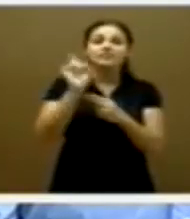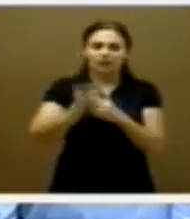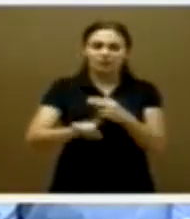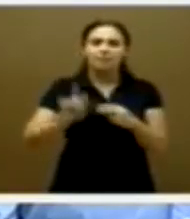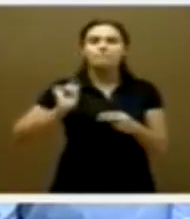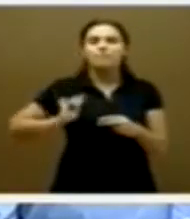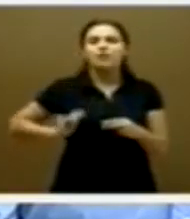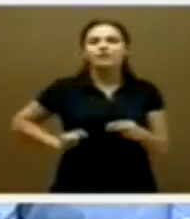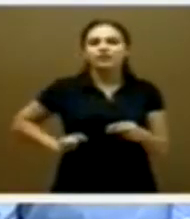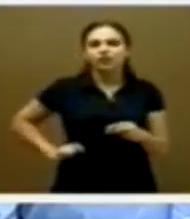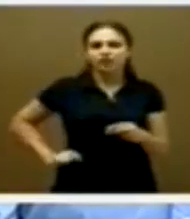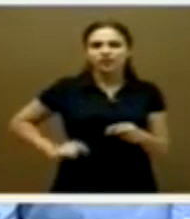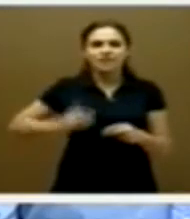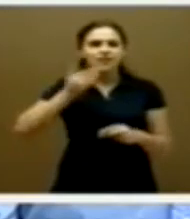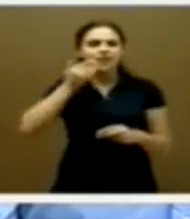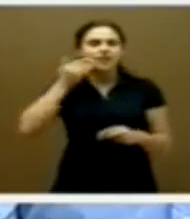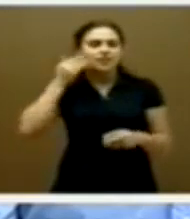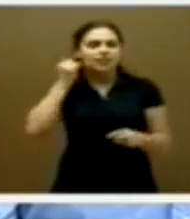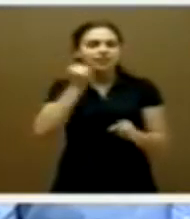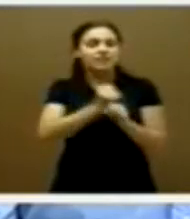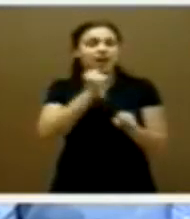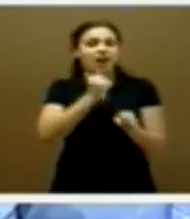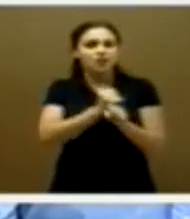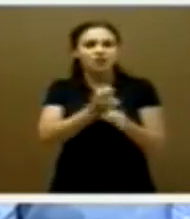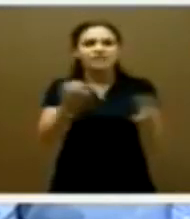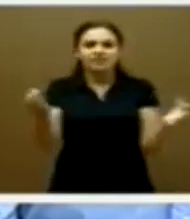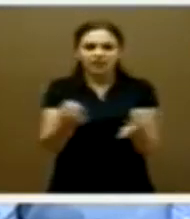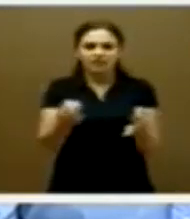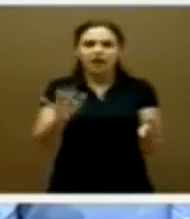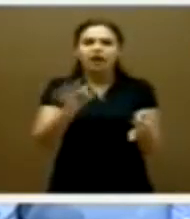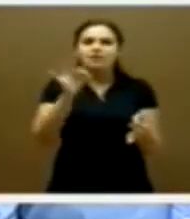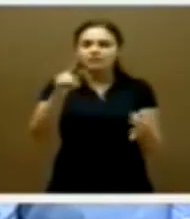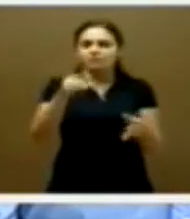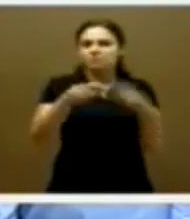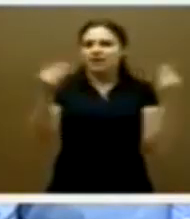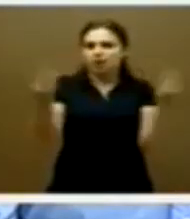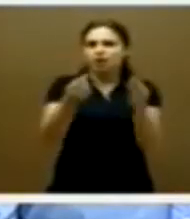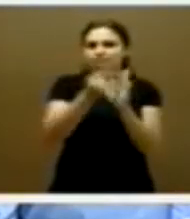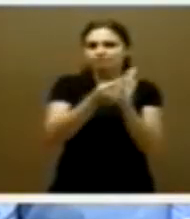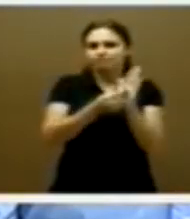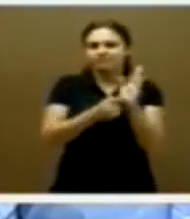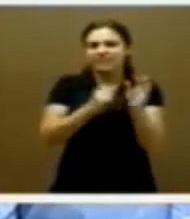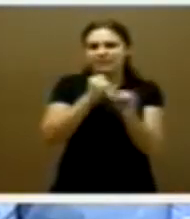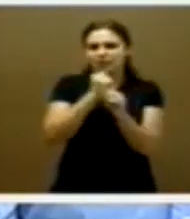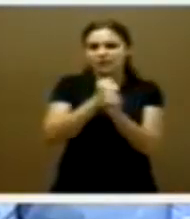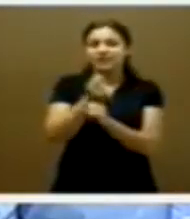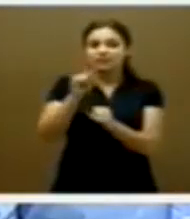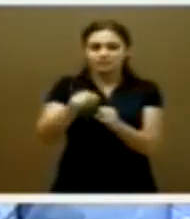profesionalizar y dignificar a los trabajadores, además de, mejorando sus condiciones laborales,